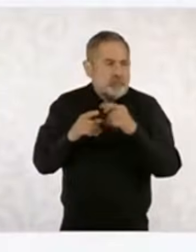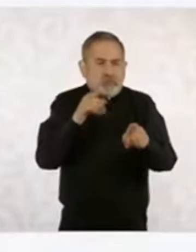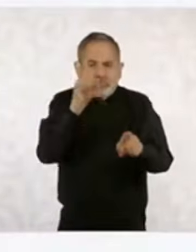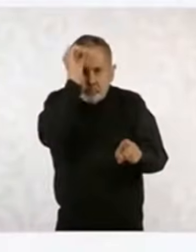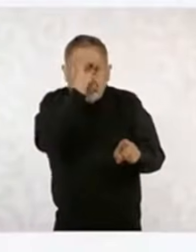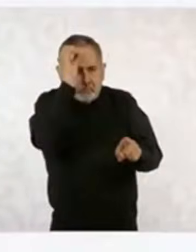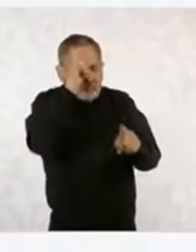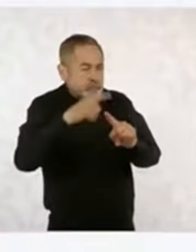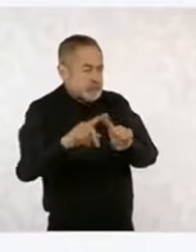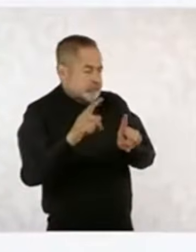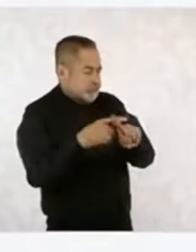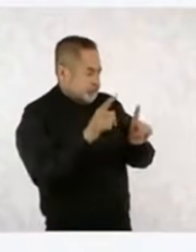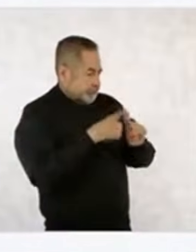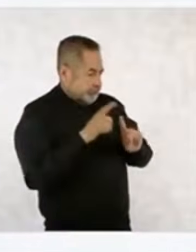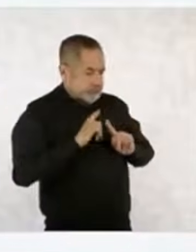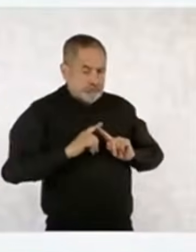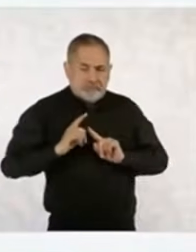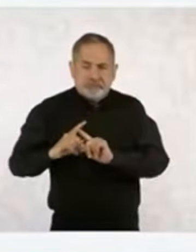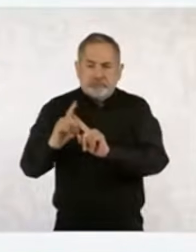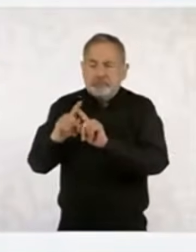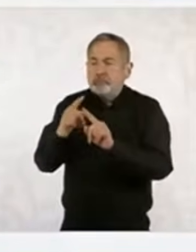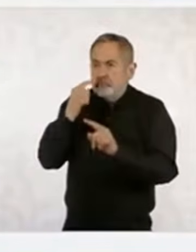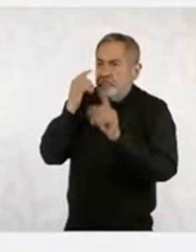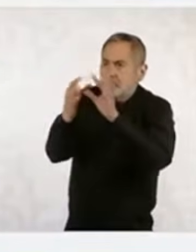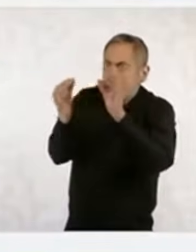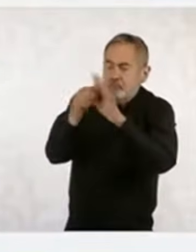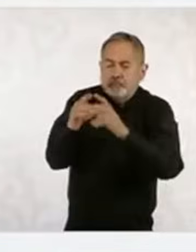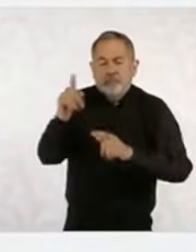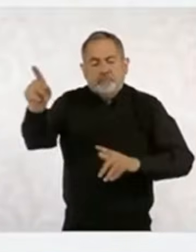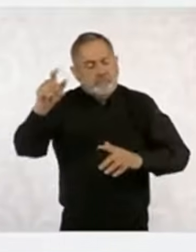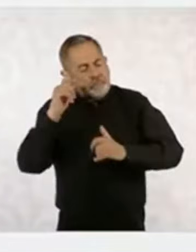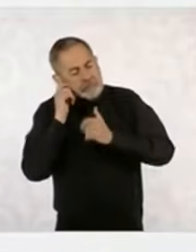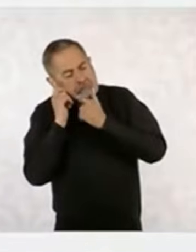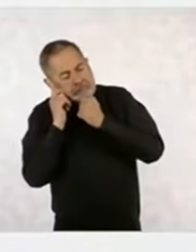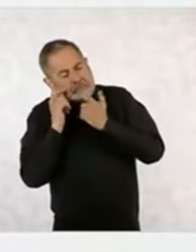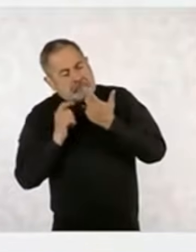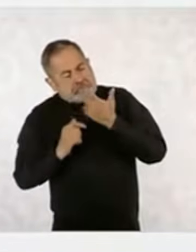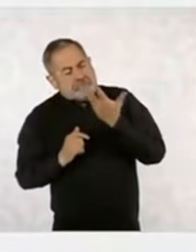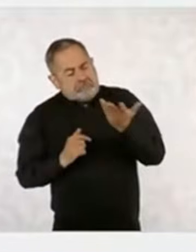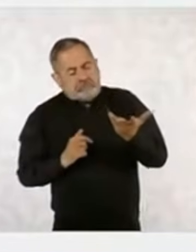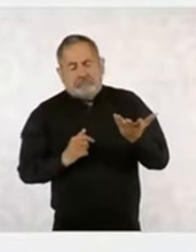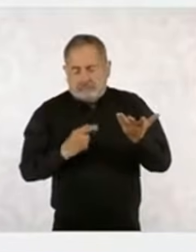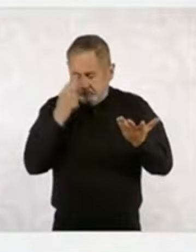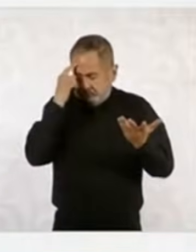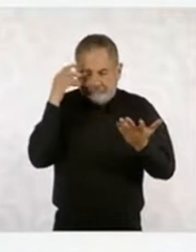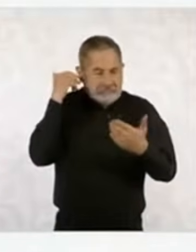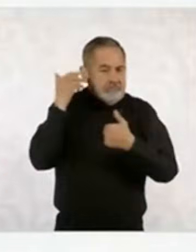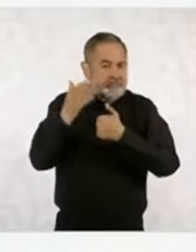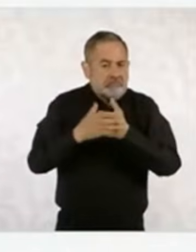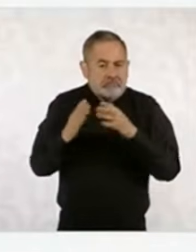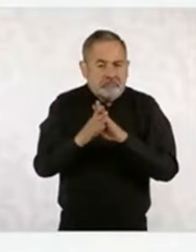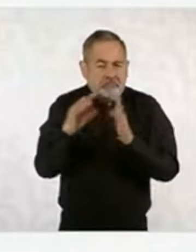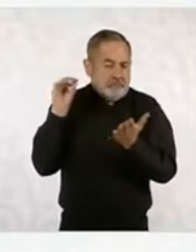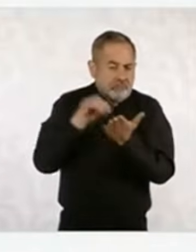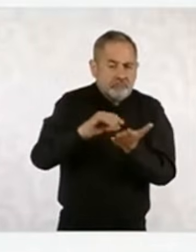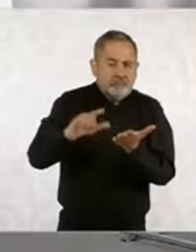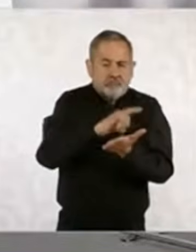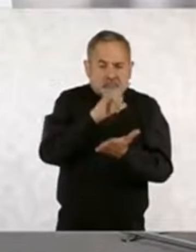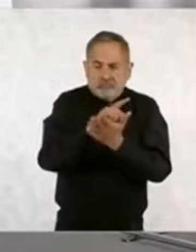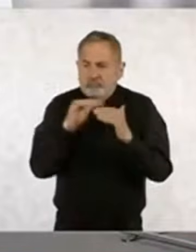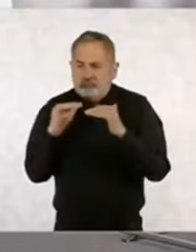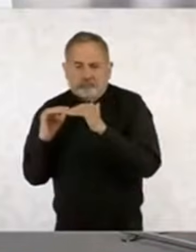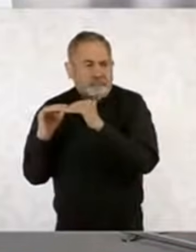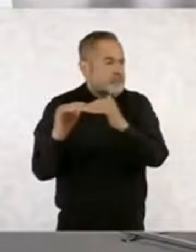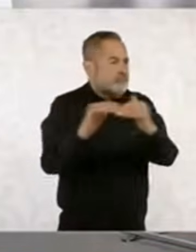y propuestas, por su visión y compromiso de impulsar una agenda política laboral para alcanzar un bienestar compartido y con